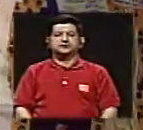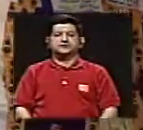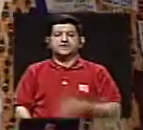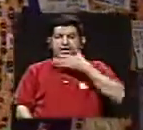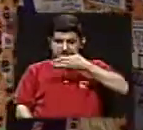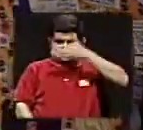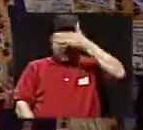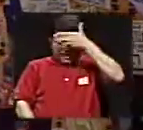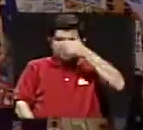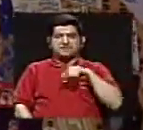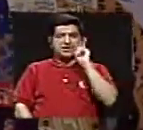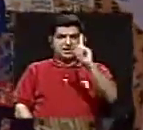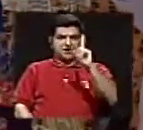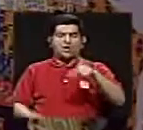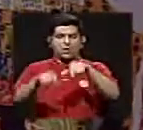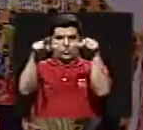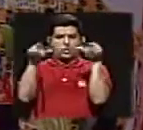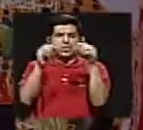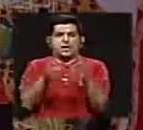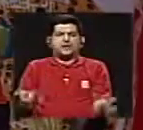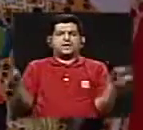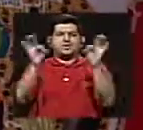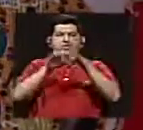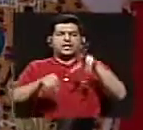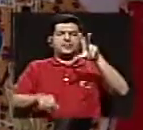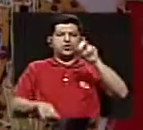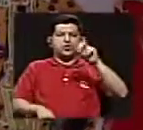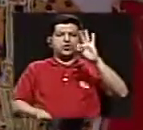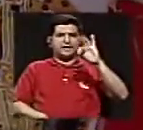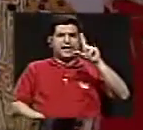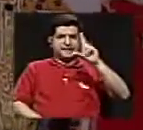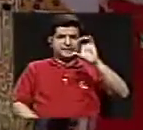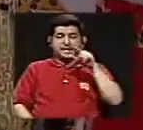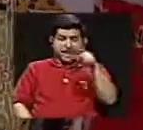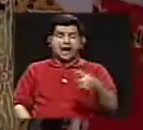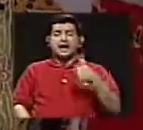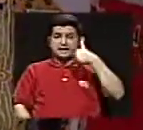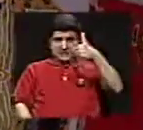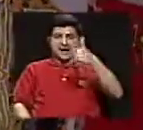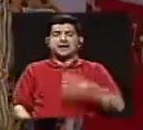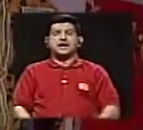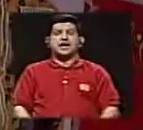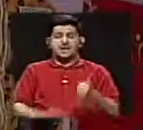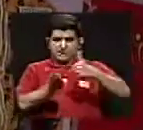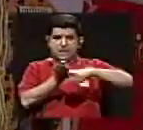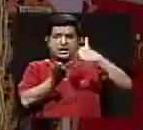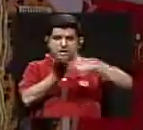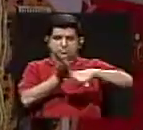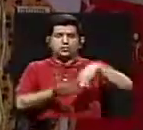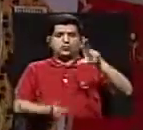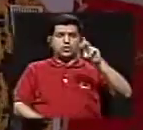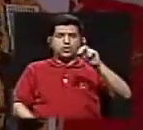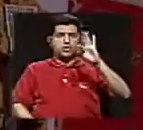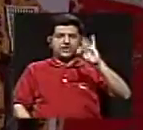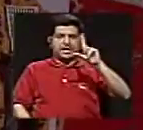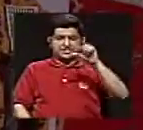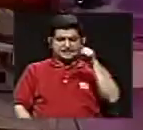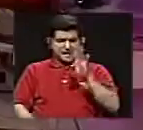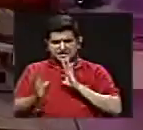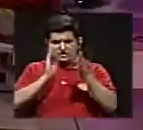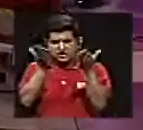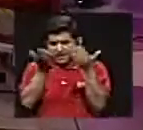Talamanca, precisamente, fue uno de los puntos fuertes del no al TLC, se ganó el referéndum no al TLC, no sé si quieren